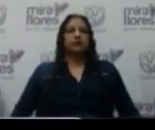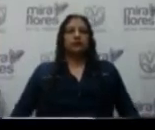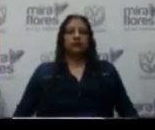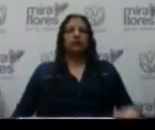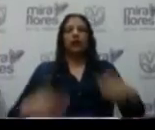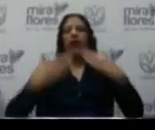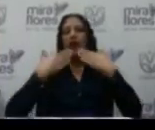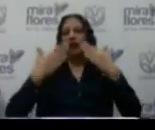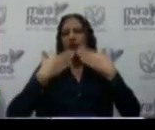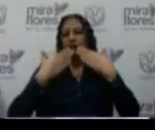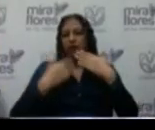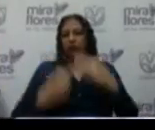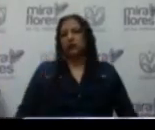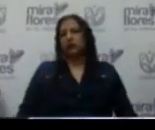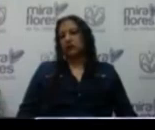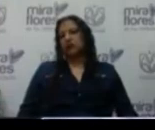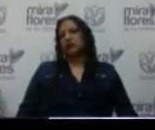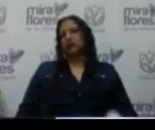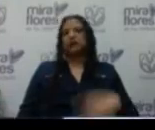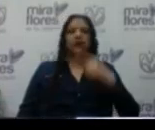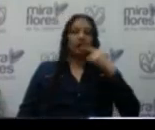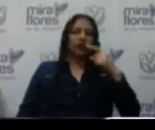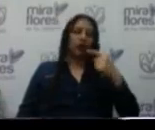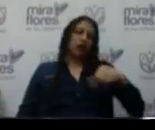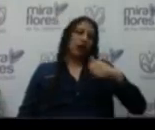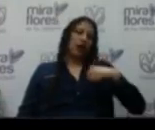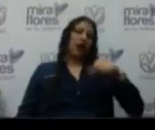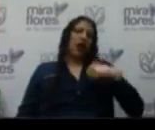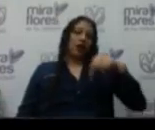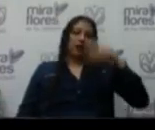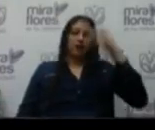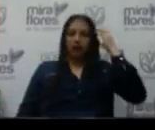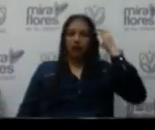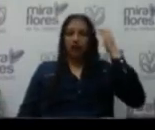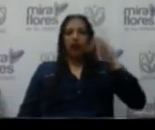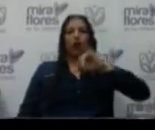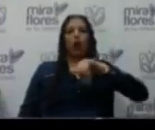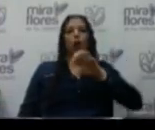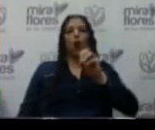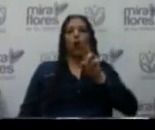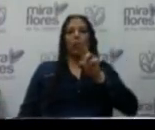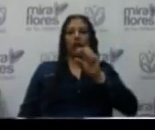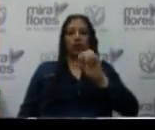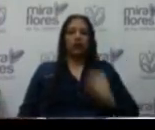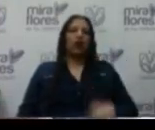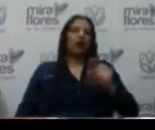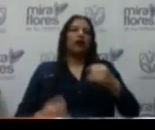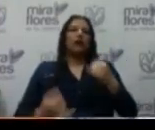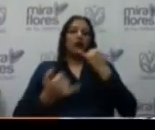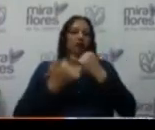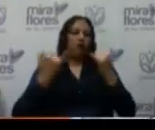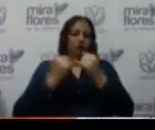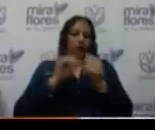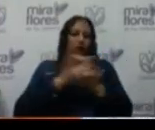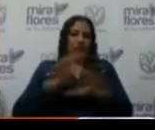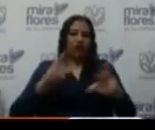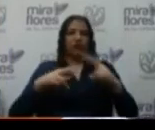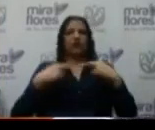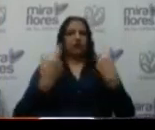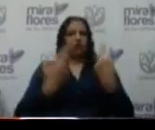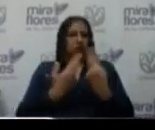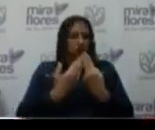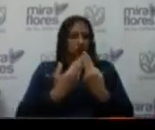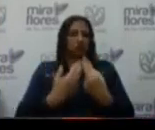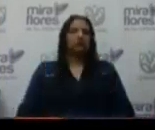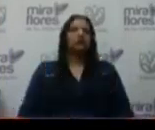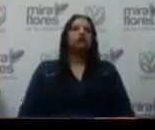Agradecemos la palabra del señor Jorge Muñoz Güeles, alcalde de Miraflores. A continuación tendremos el cierre de la sesión solemne.